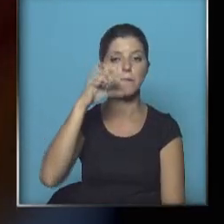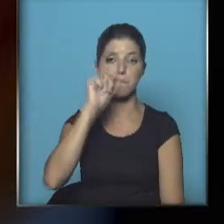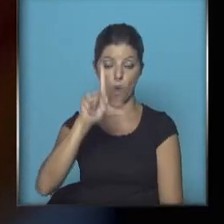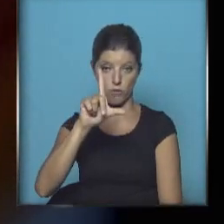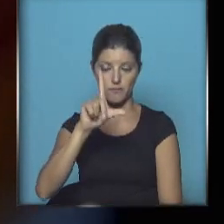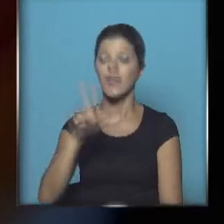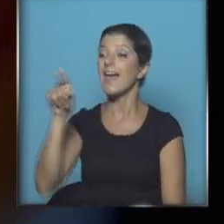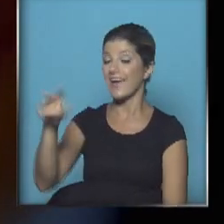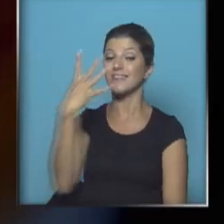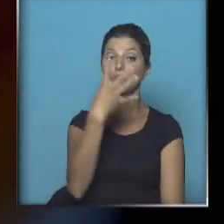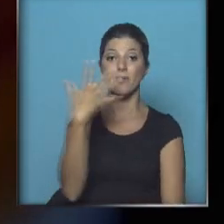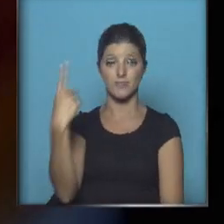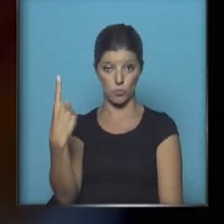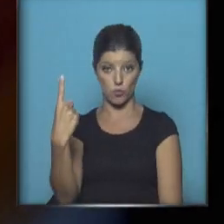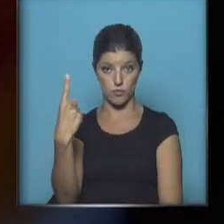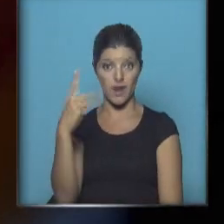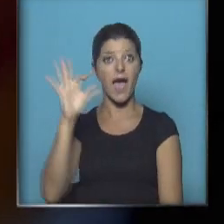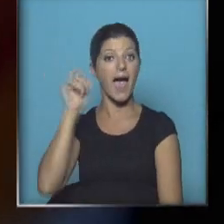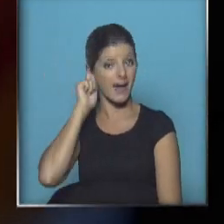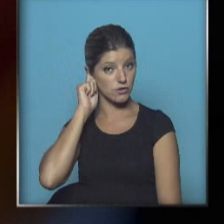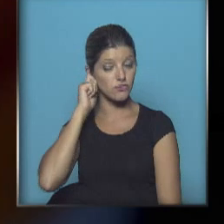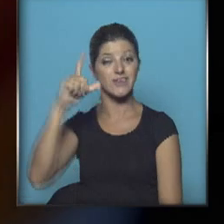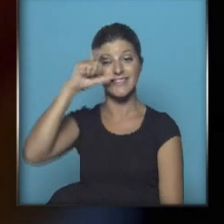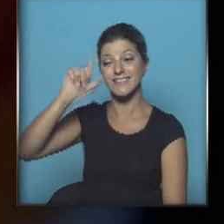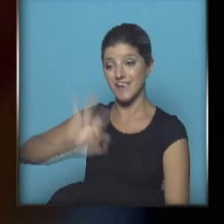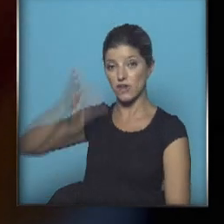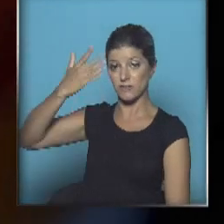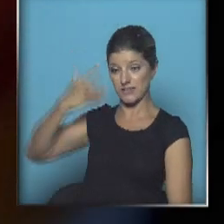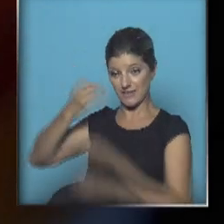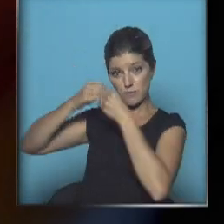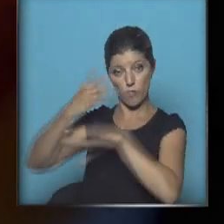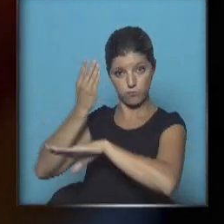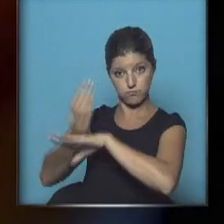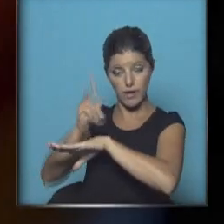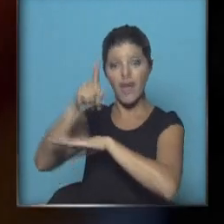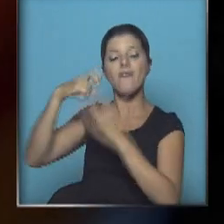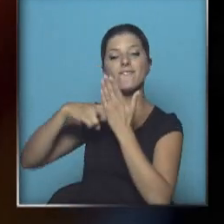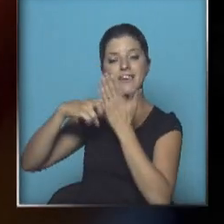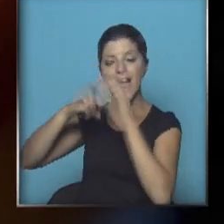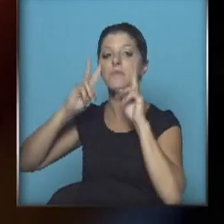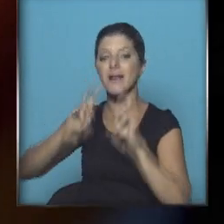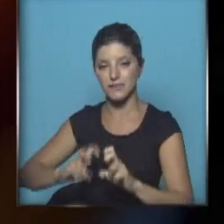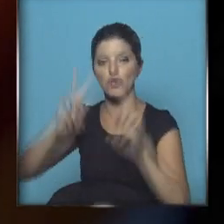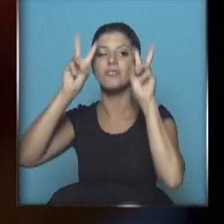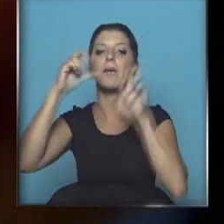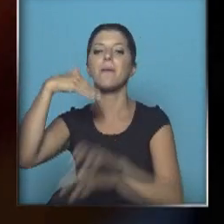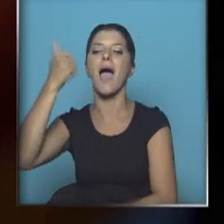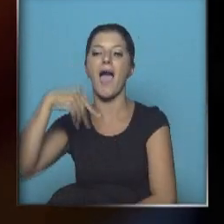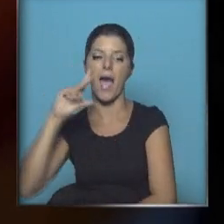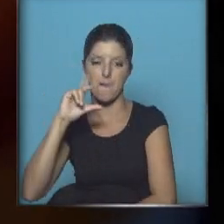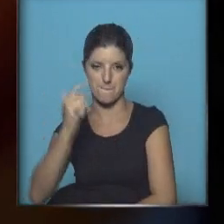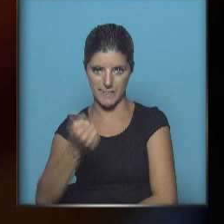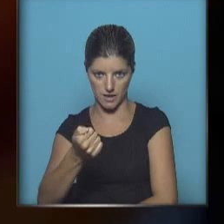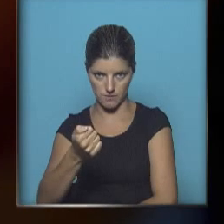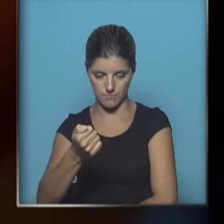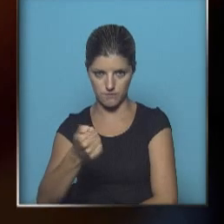Nisman tenía 51 años y desde hacía 10 se desempeñaba como fiscal en la investigación del atentado contra la